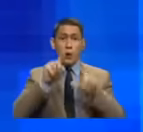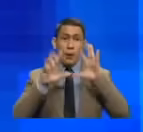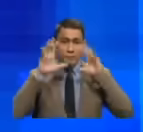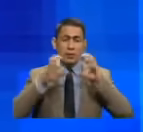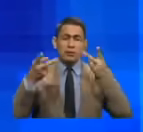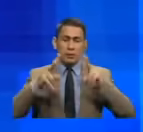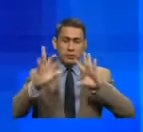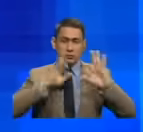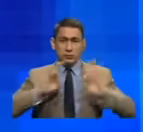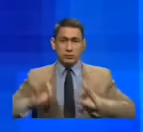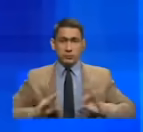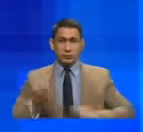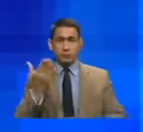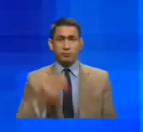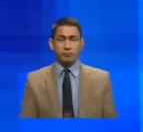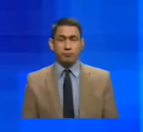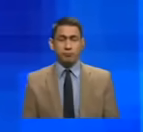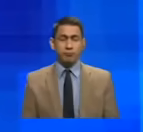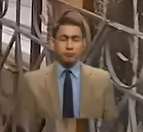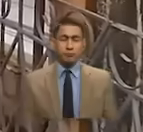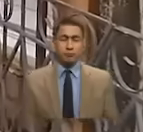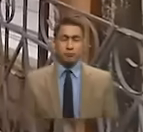también resultó baleado.